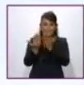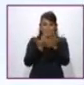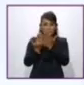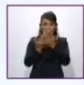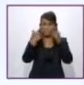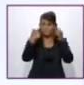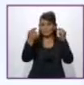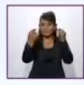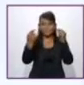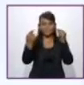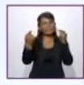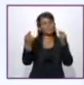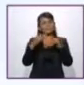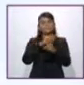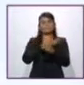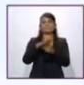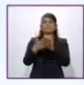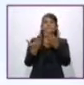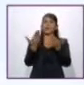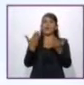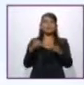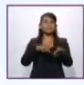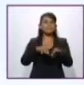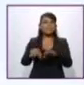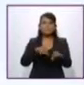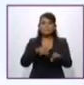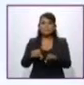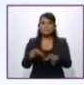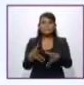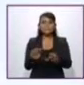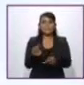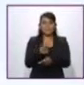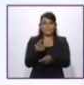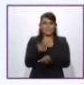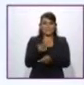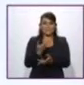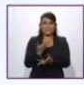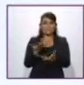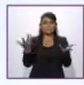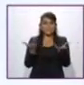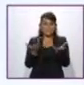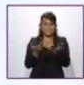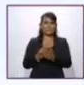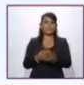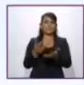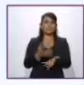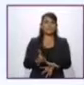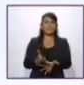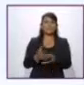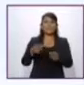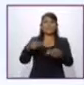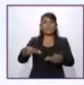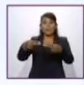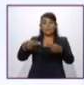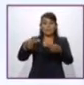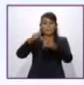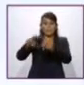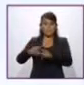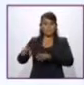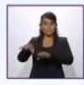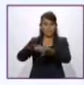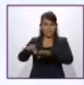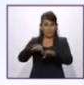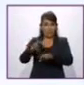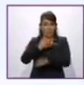Tenemos que generarles a ellos una bolsa de trabajo pública y privada, que crearé